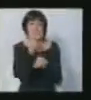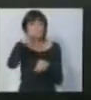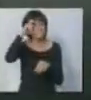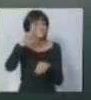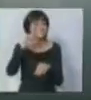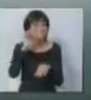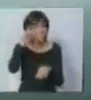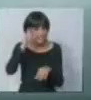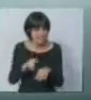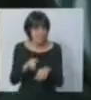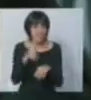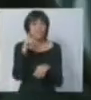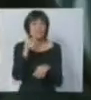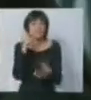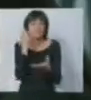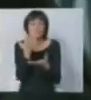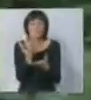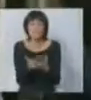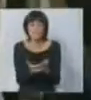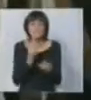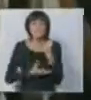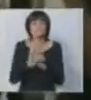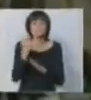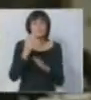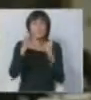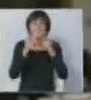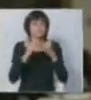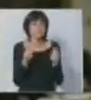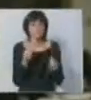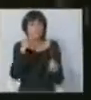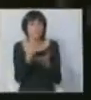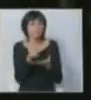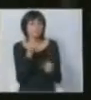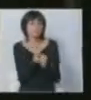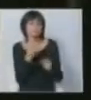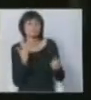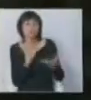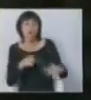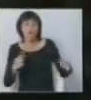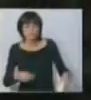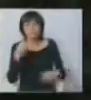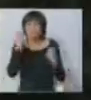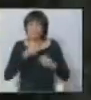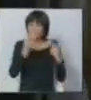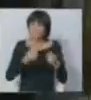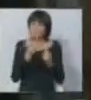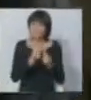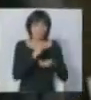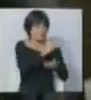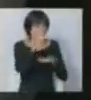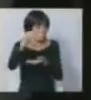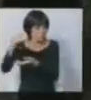y estrenada en Netflix que ha generado ganancias, éxitos, premios Grammy. Fue la primera